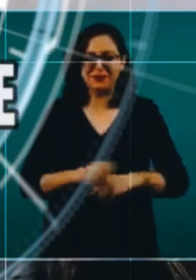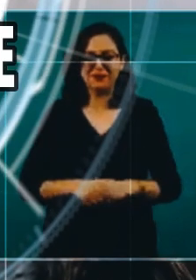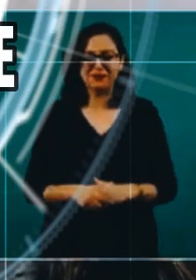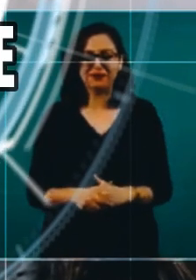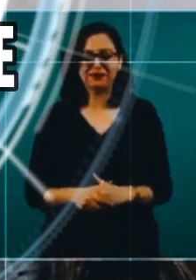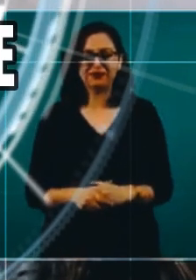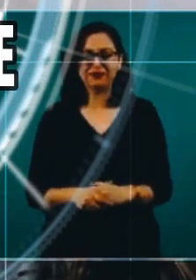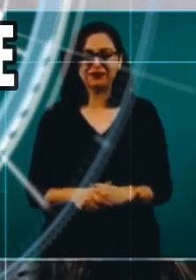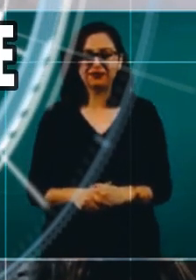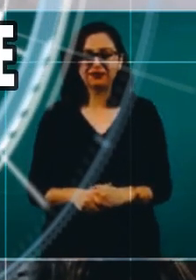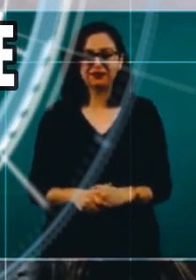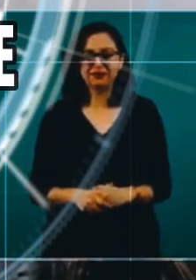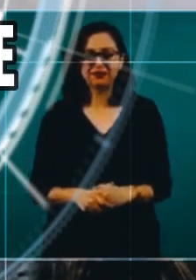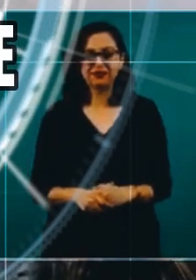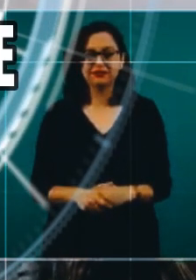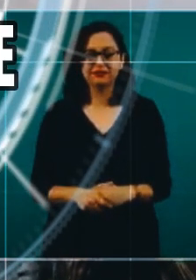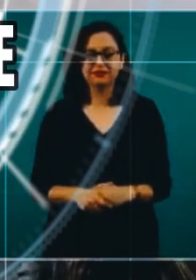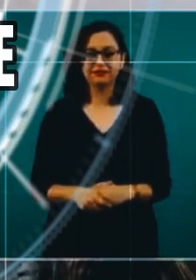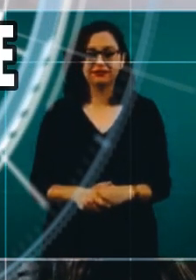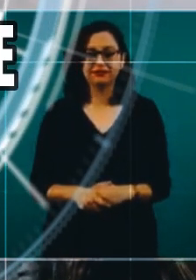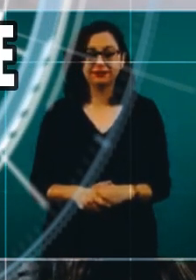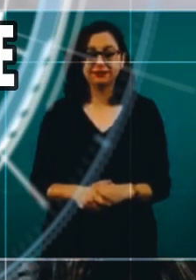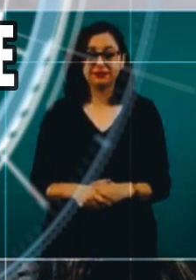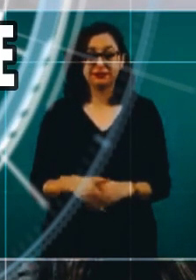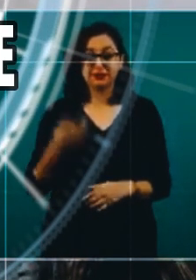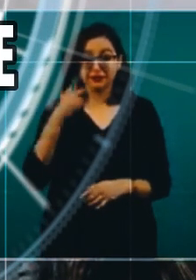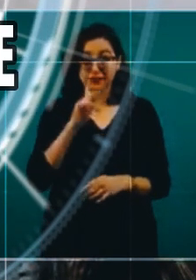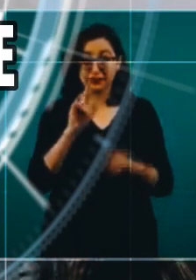Pero todos los que están ahí